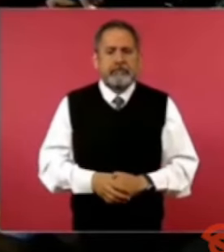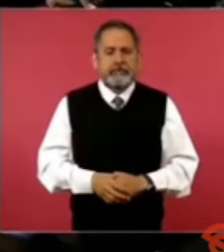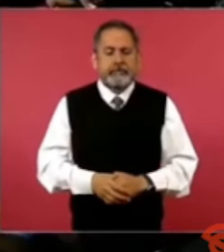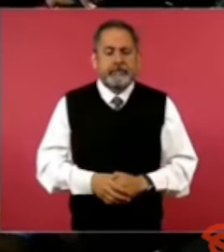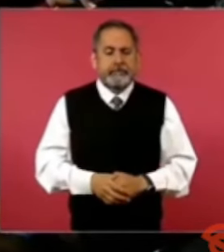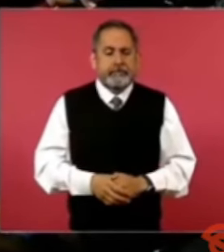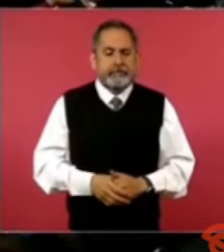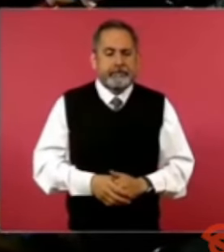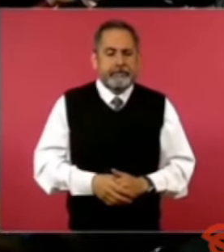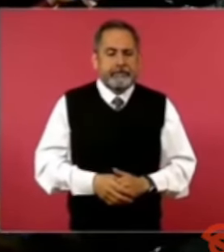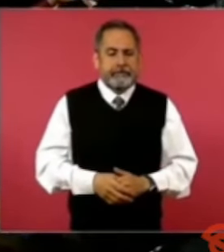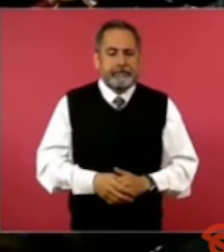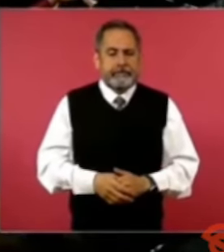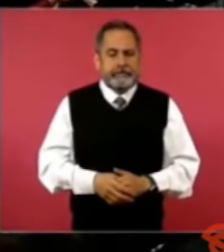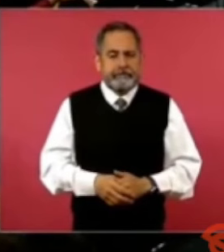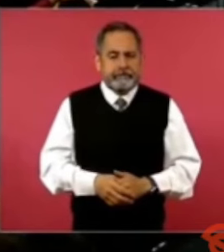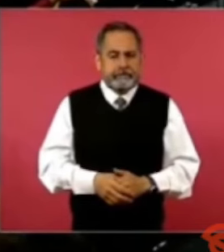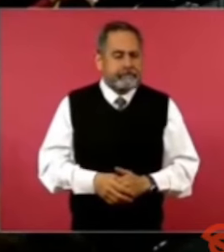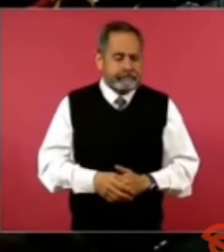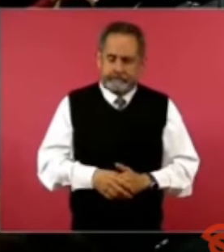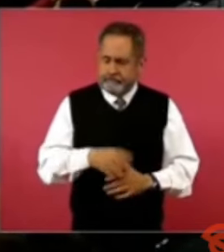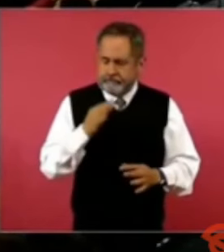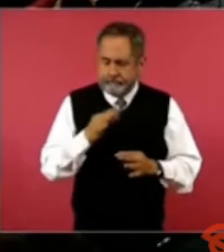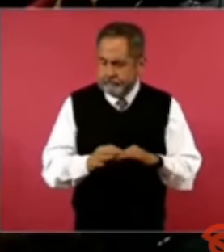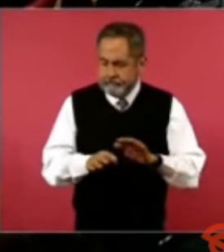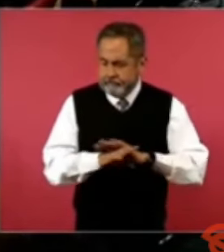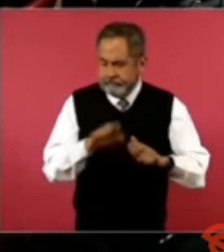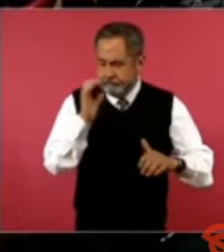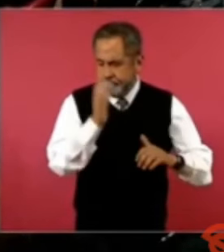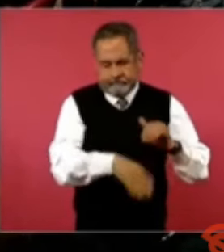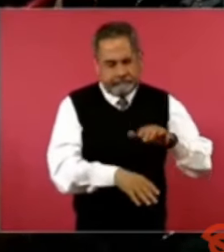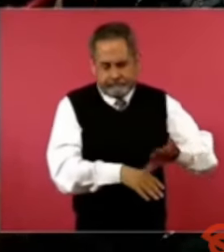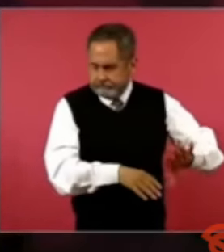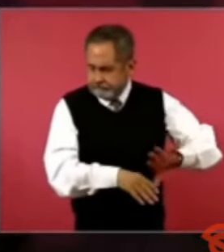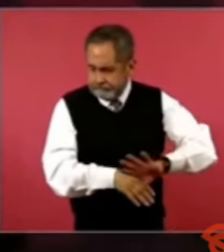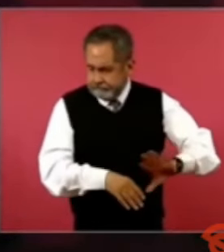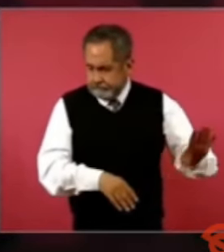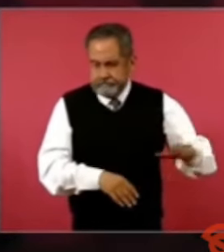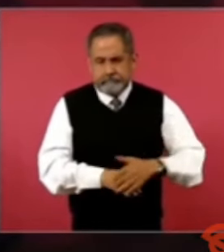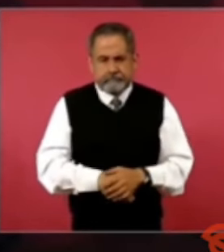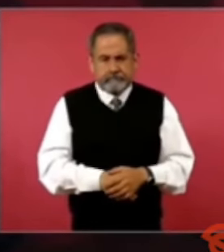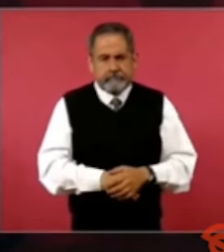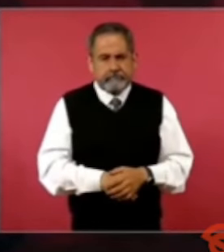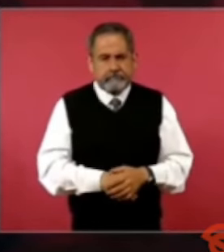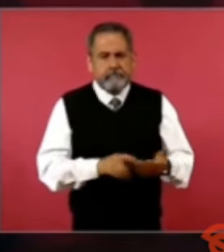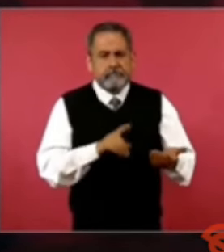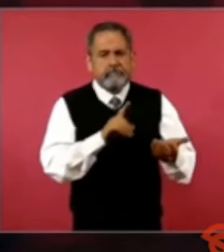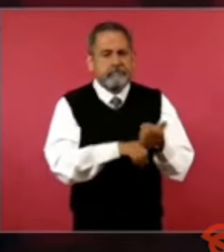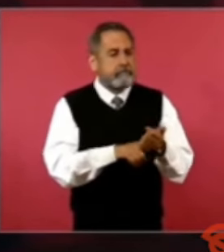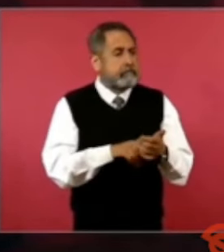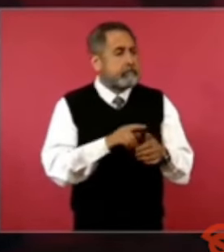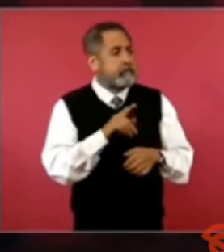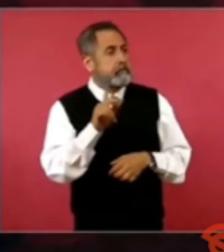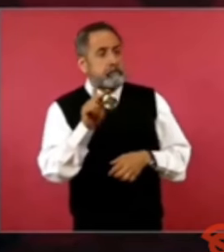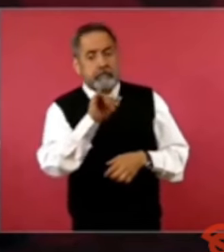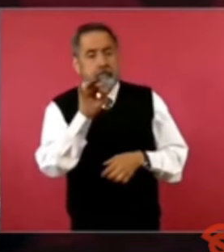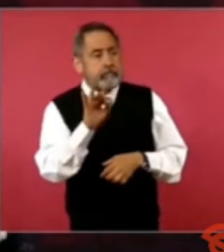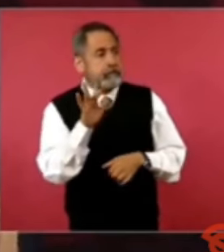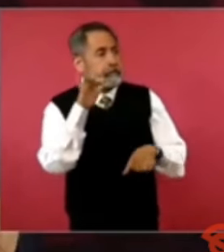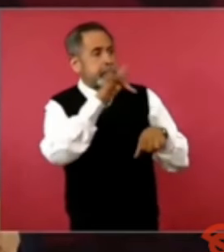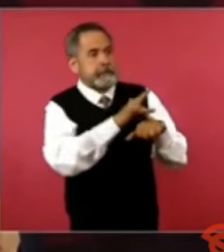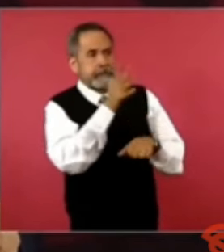generaciones y ya se acabó la máxima de que no se podía tocar al